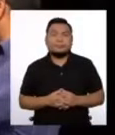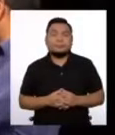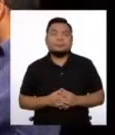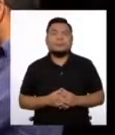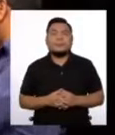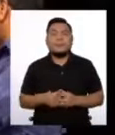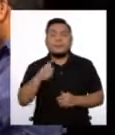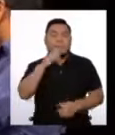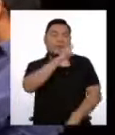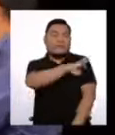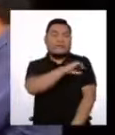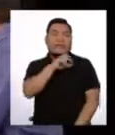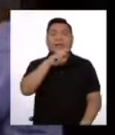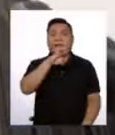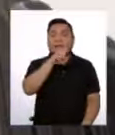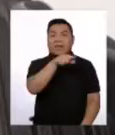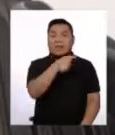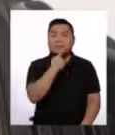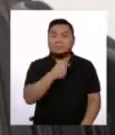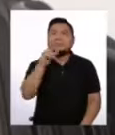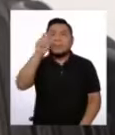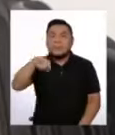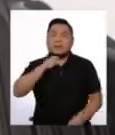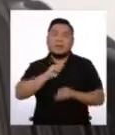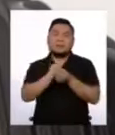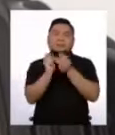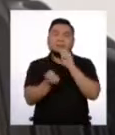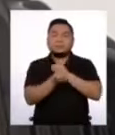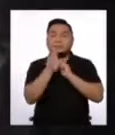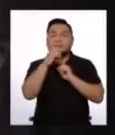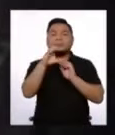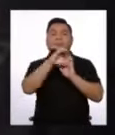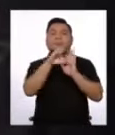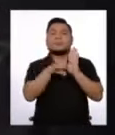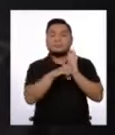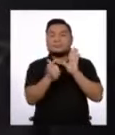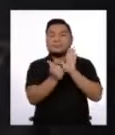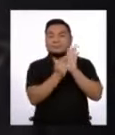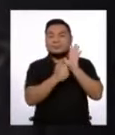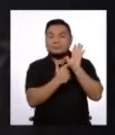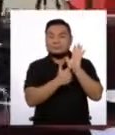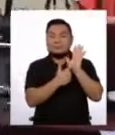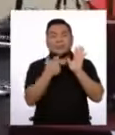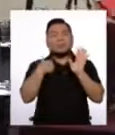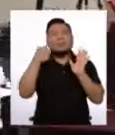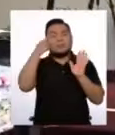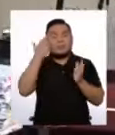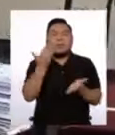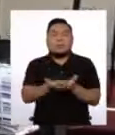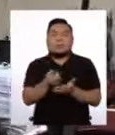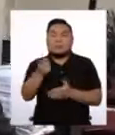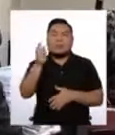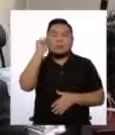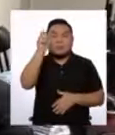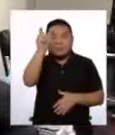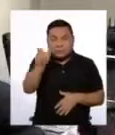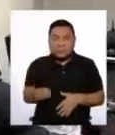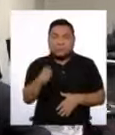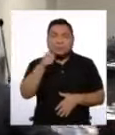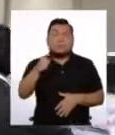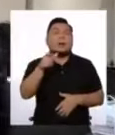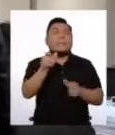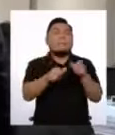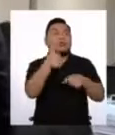Fiscal Rafael Vela pide modificar el Código Penal. Plantea que testimonios obtenidos en el